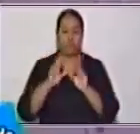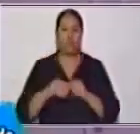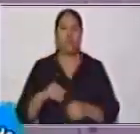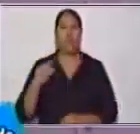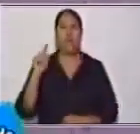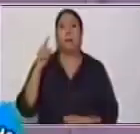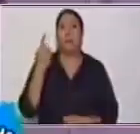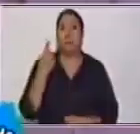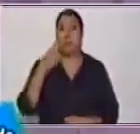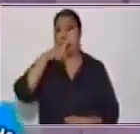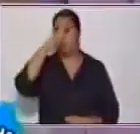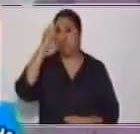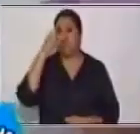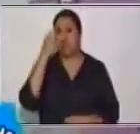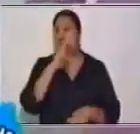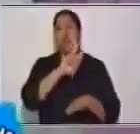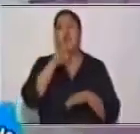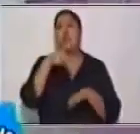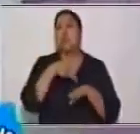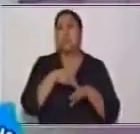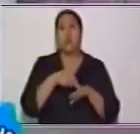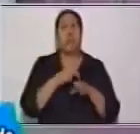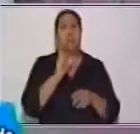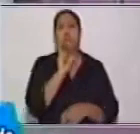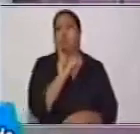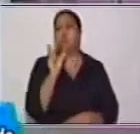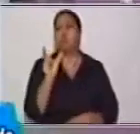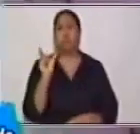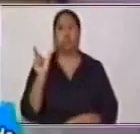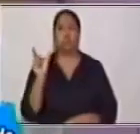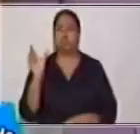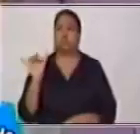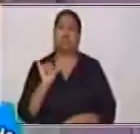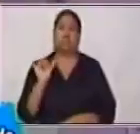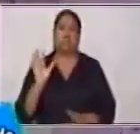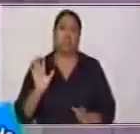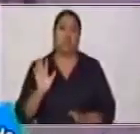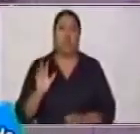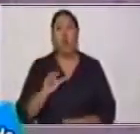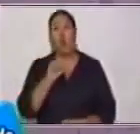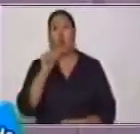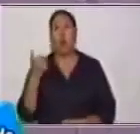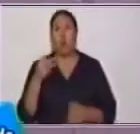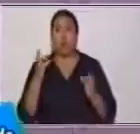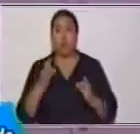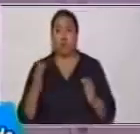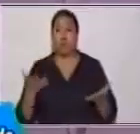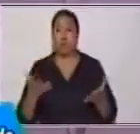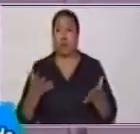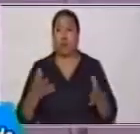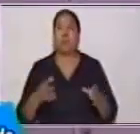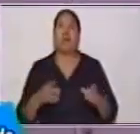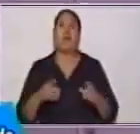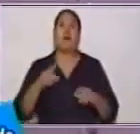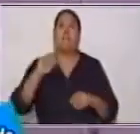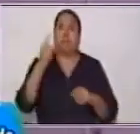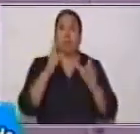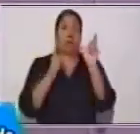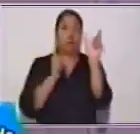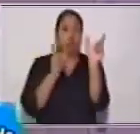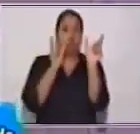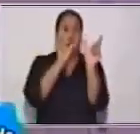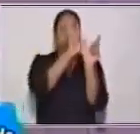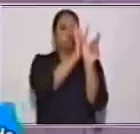trabajarlo tal y como está, agrupado los factores. Y la segunda es desagrupar esos factores